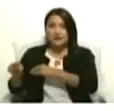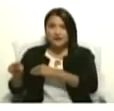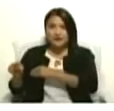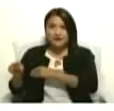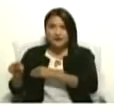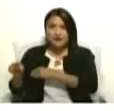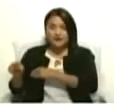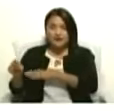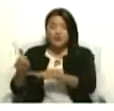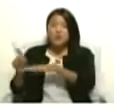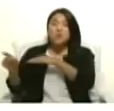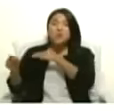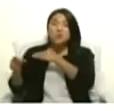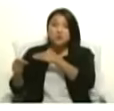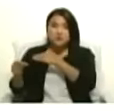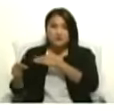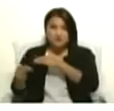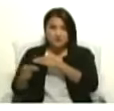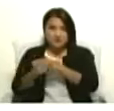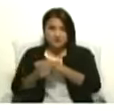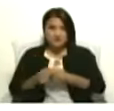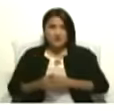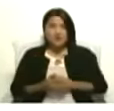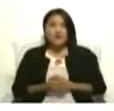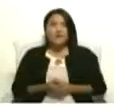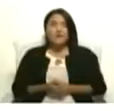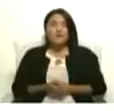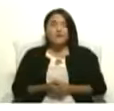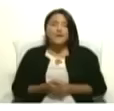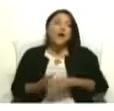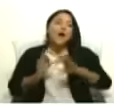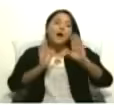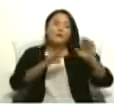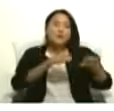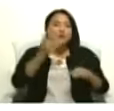posición de mcm para quedarse con el